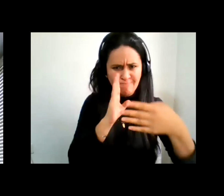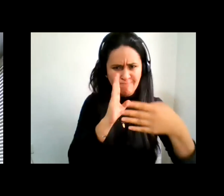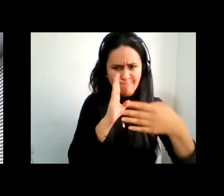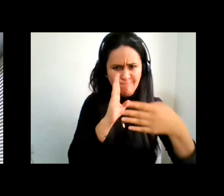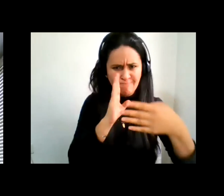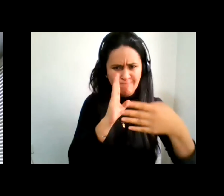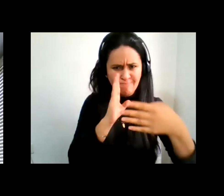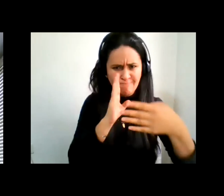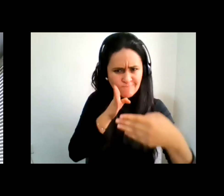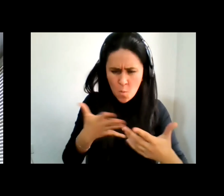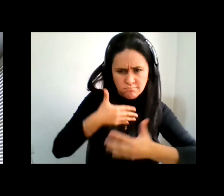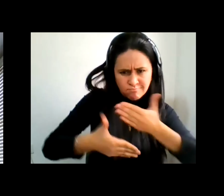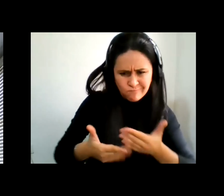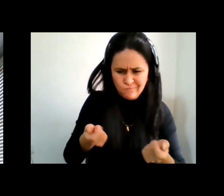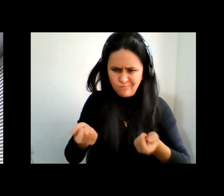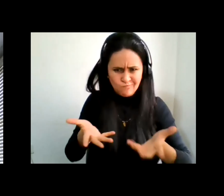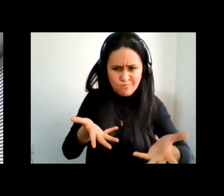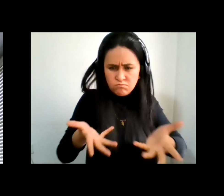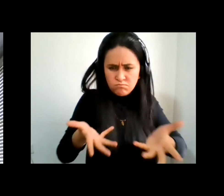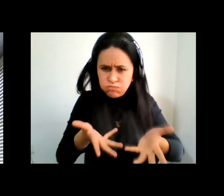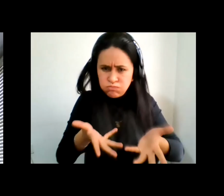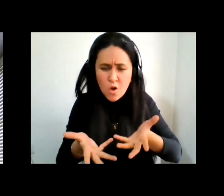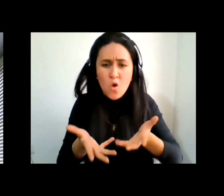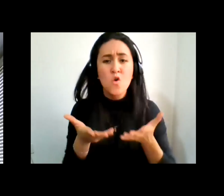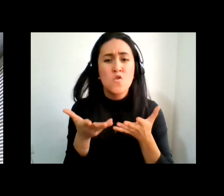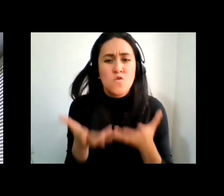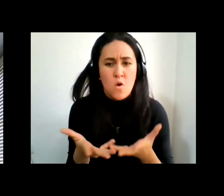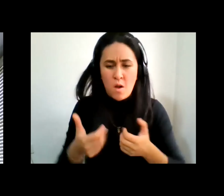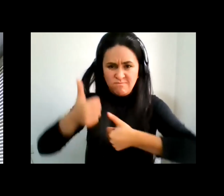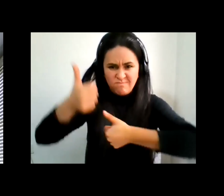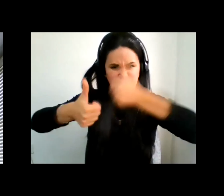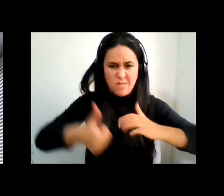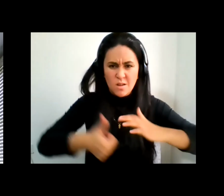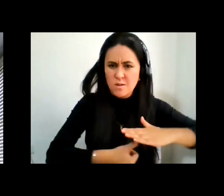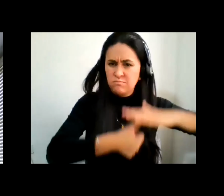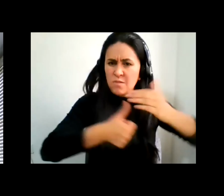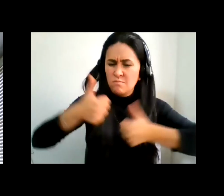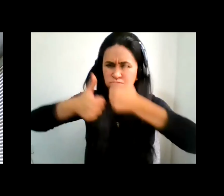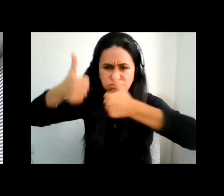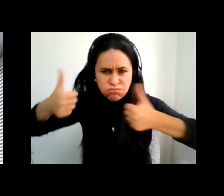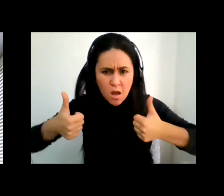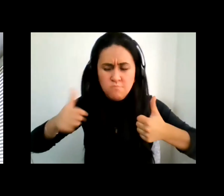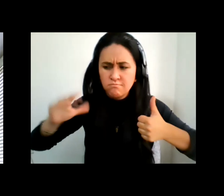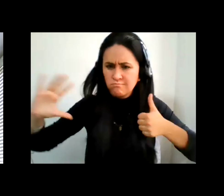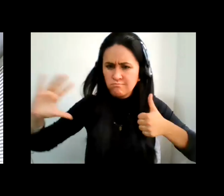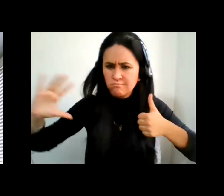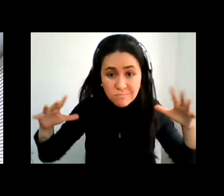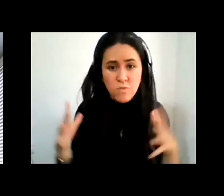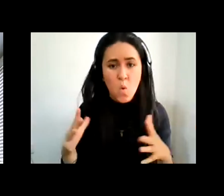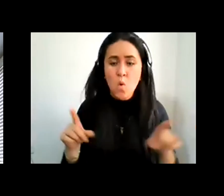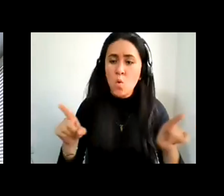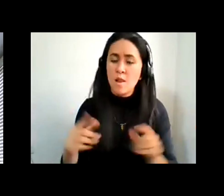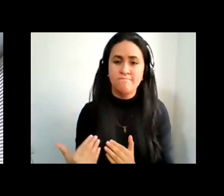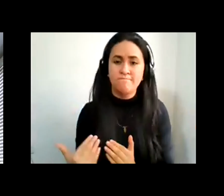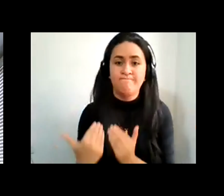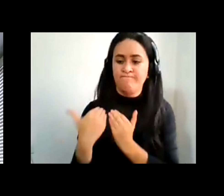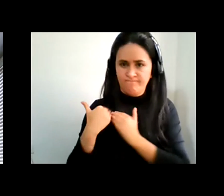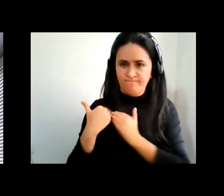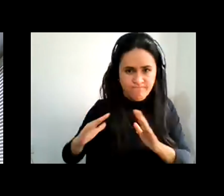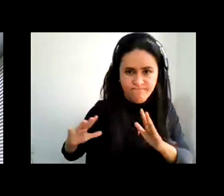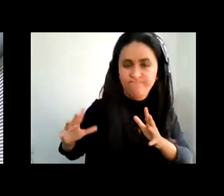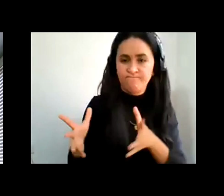estratégica de la función de rectoría de las autoridades de salud e involucrando, esto es una